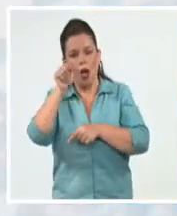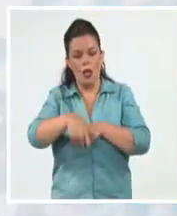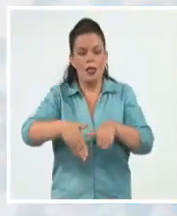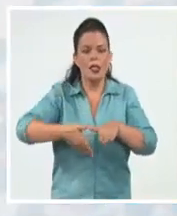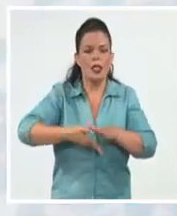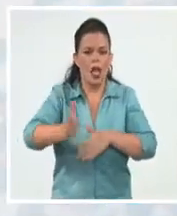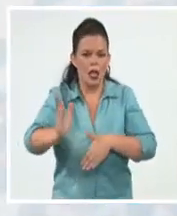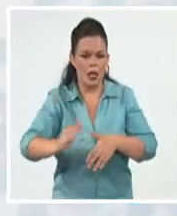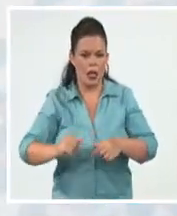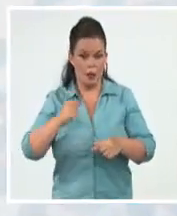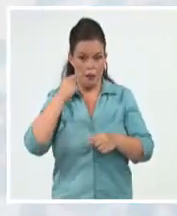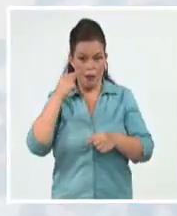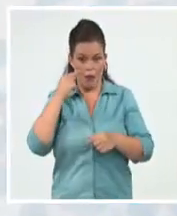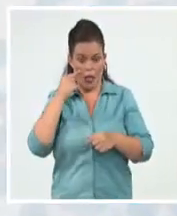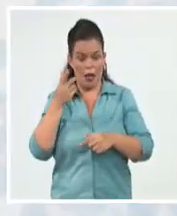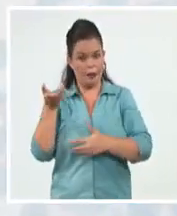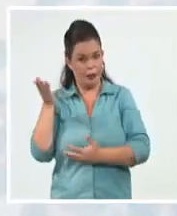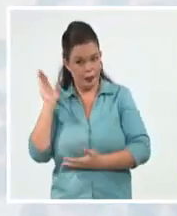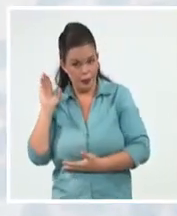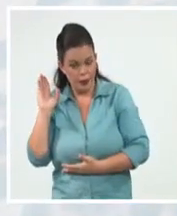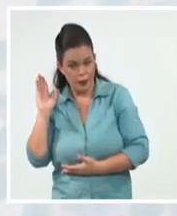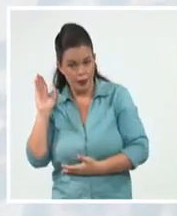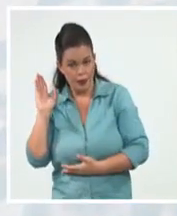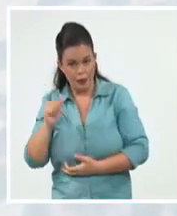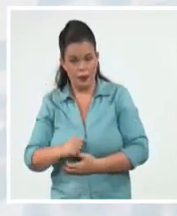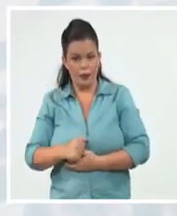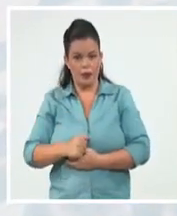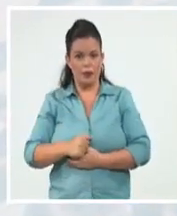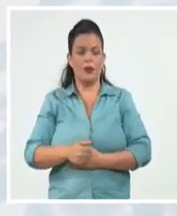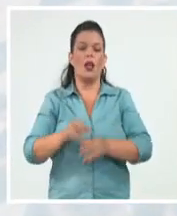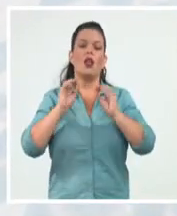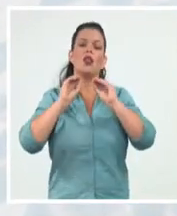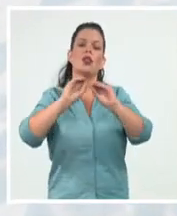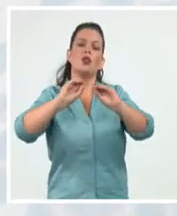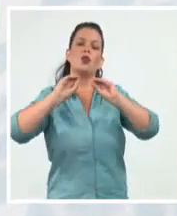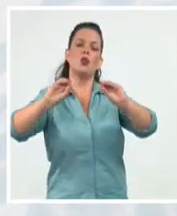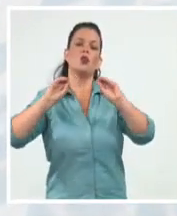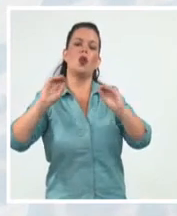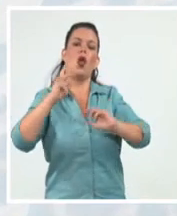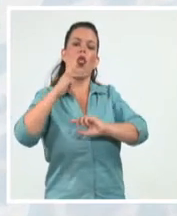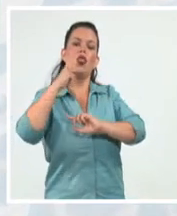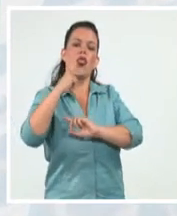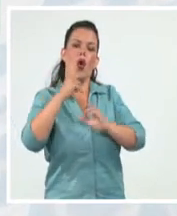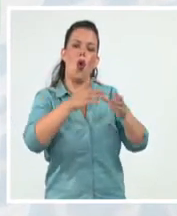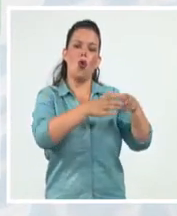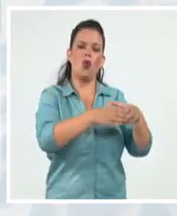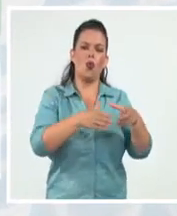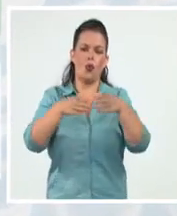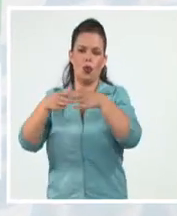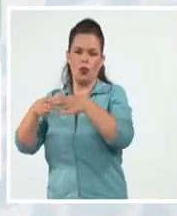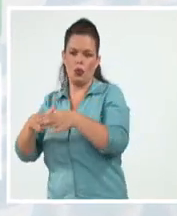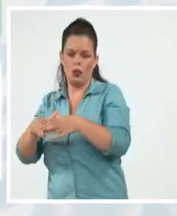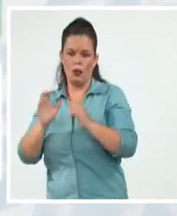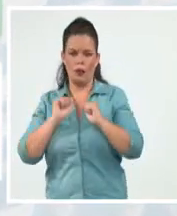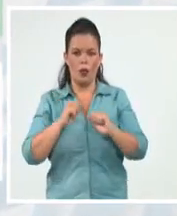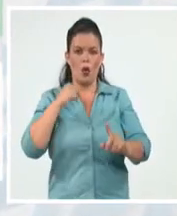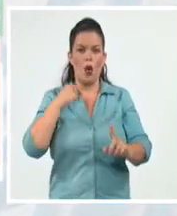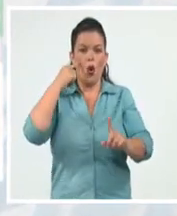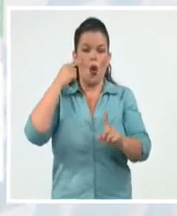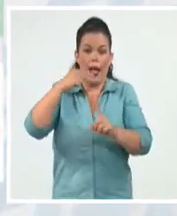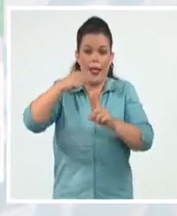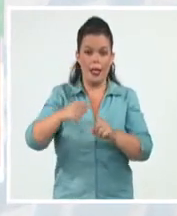donde se incita a la creación de dos grupos encargados de bloquear en cinco puntos diferentes las